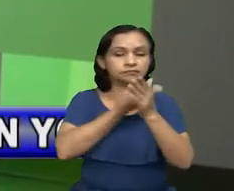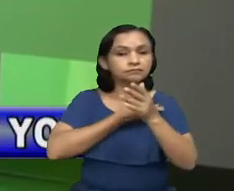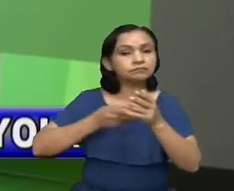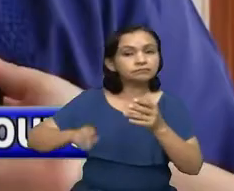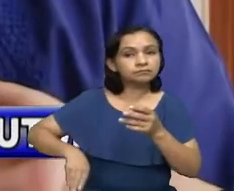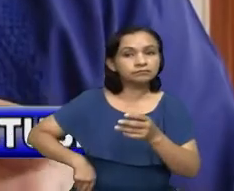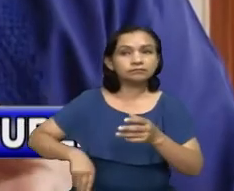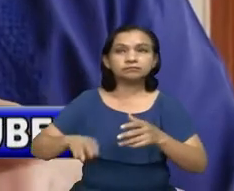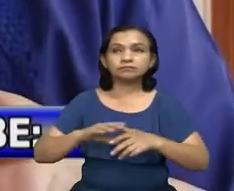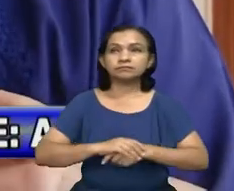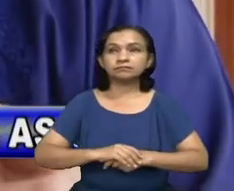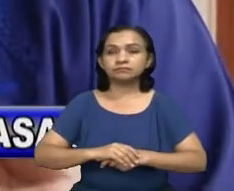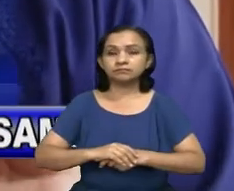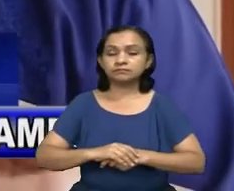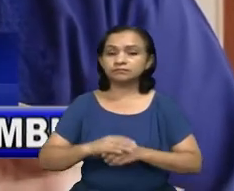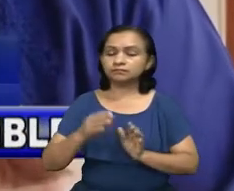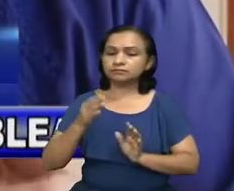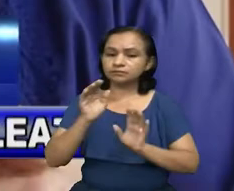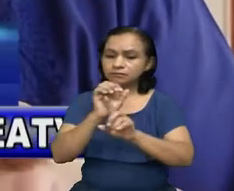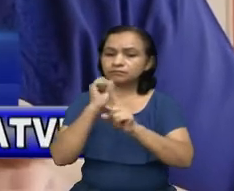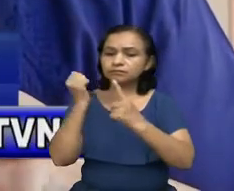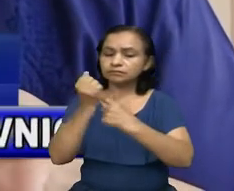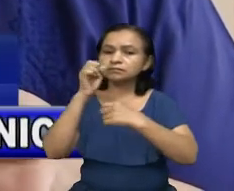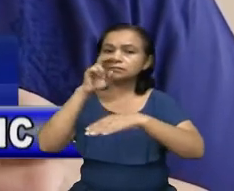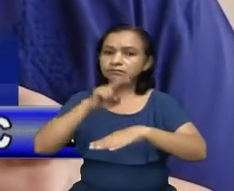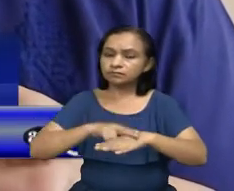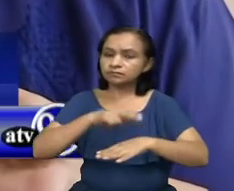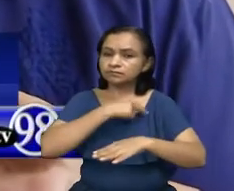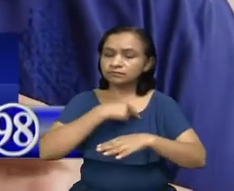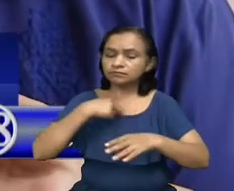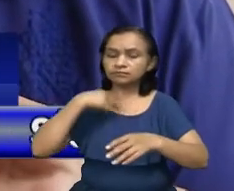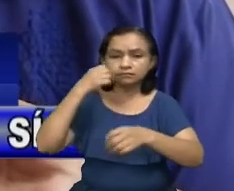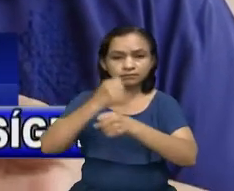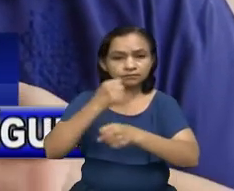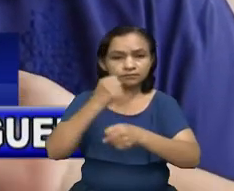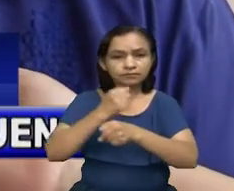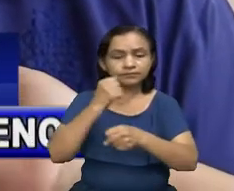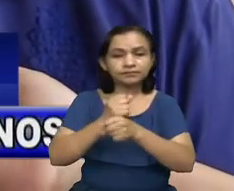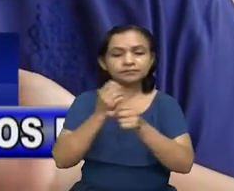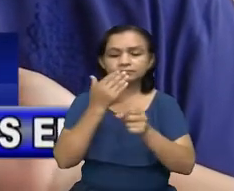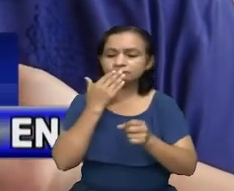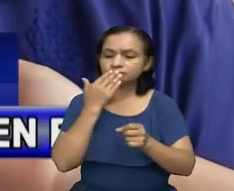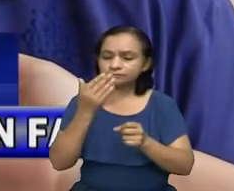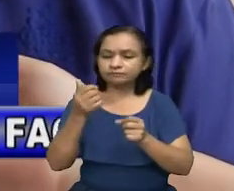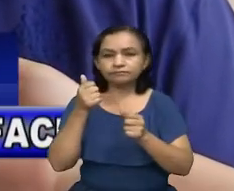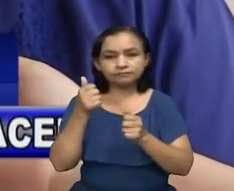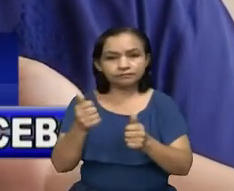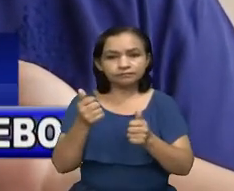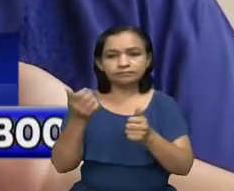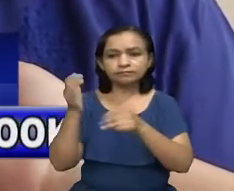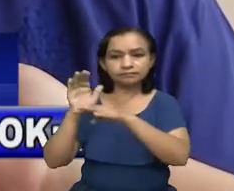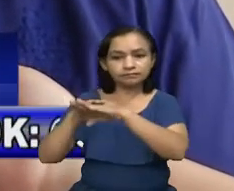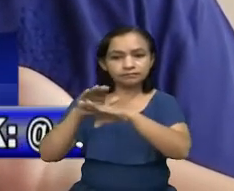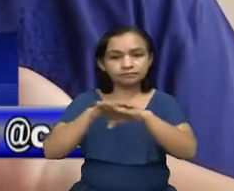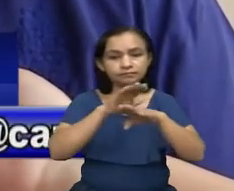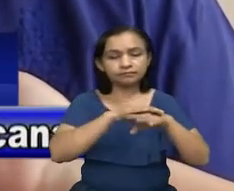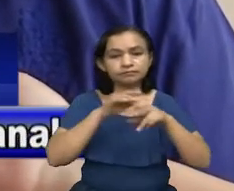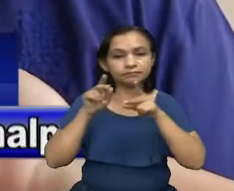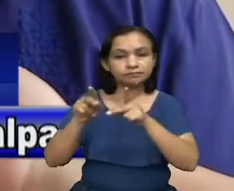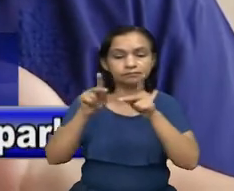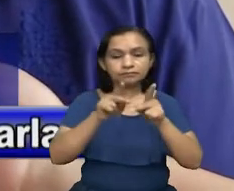Español. Yo creo que la Asamblea Nacional está haciendo un trabajo muy eficiente, llamando a